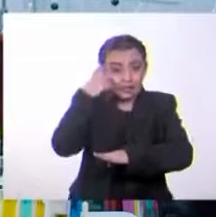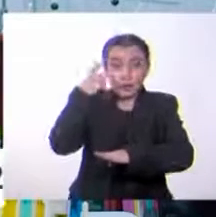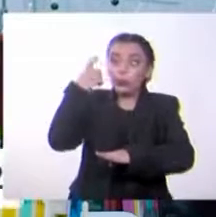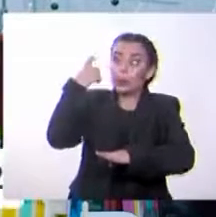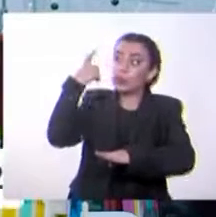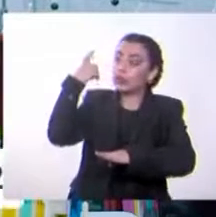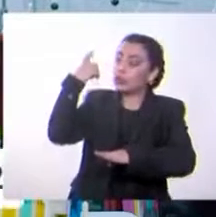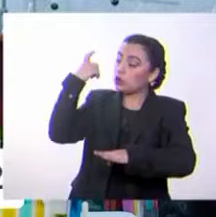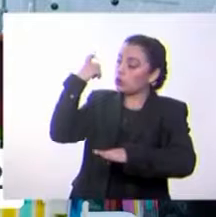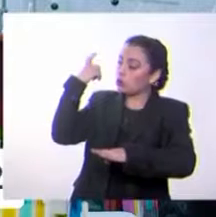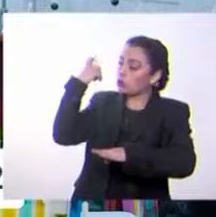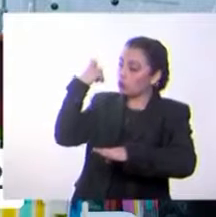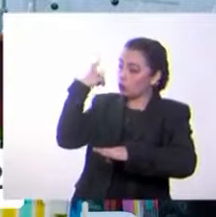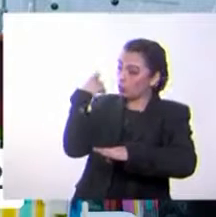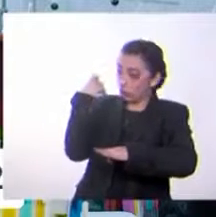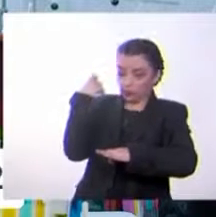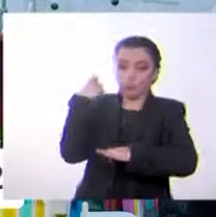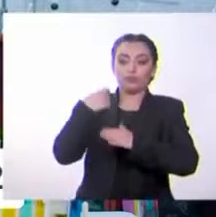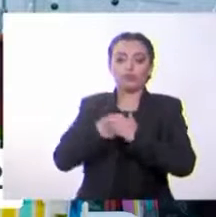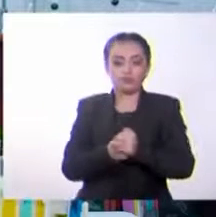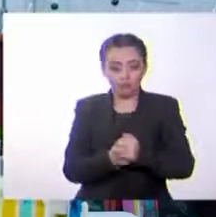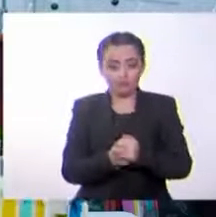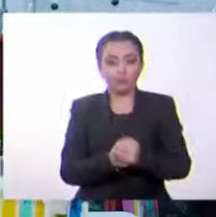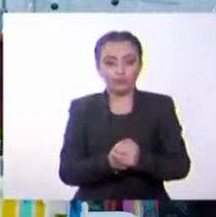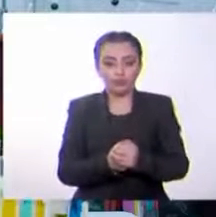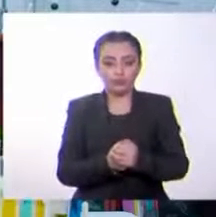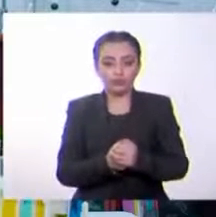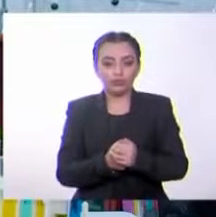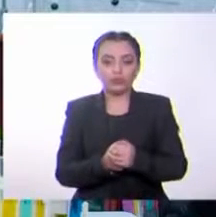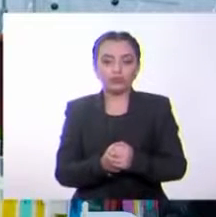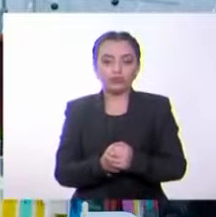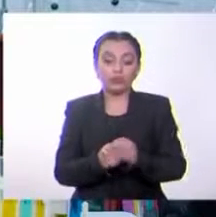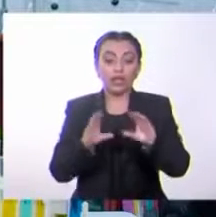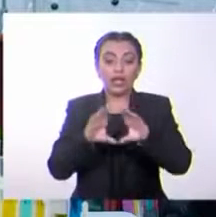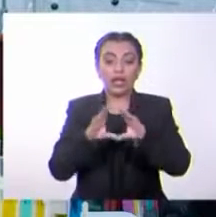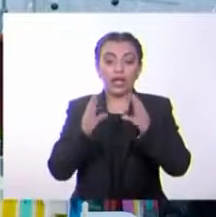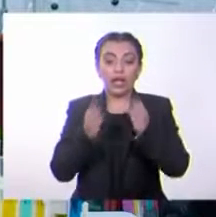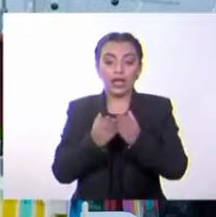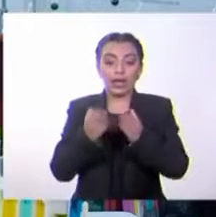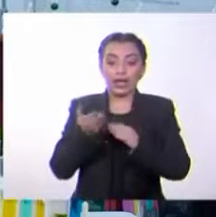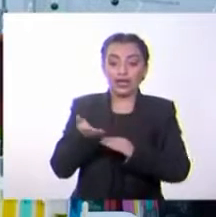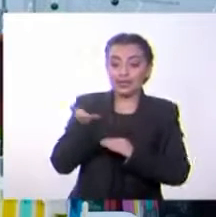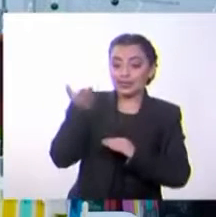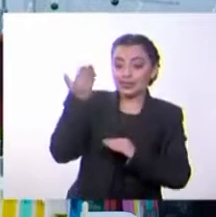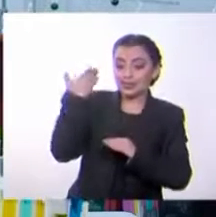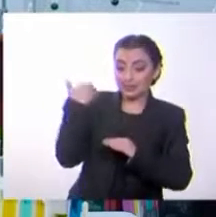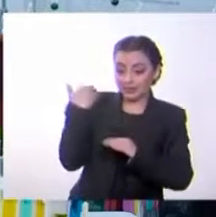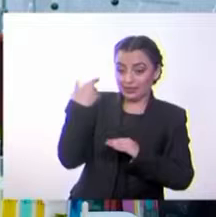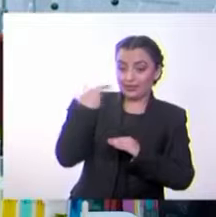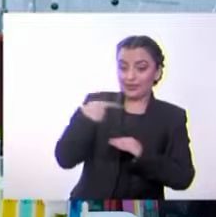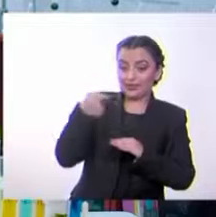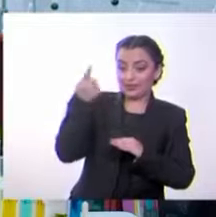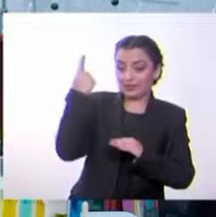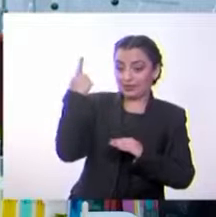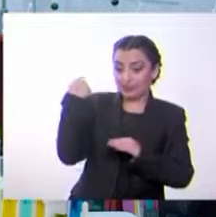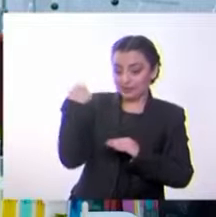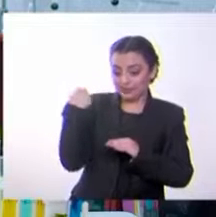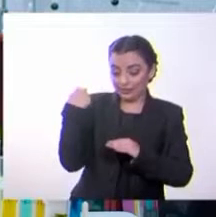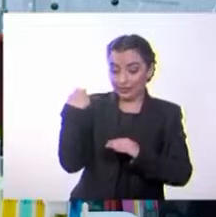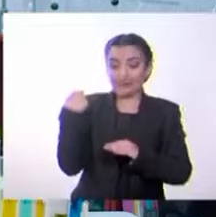de la clase anterior. En la clase anterior, si recuerdas, definimos a los océanos como